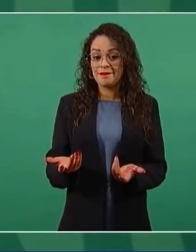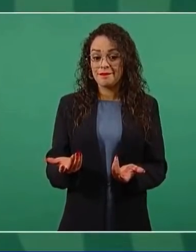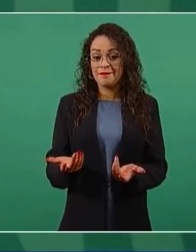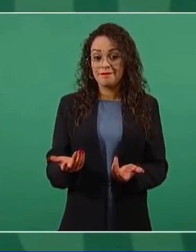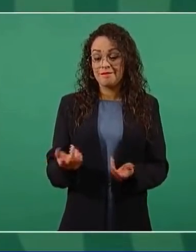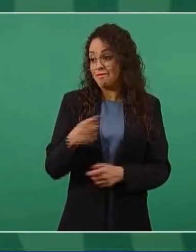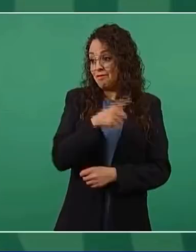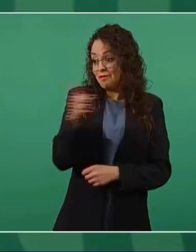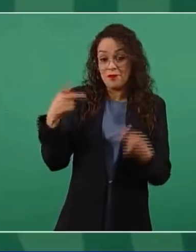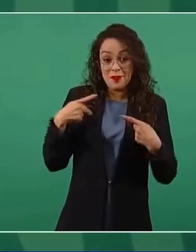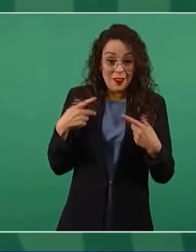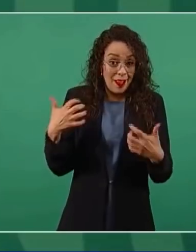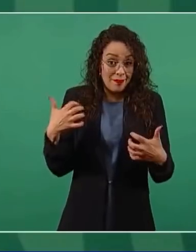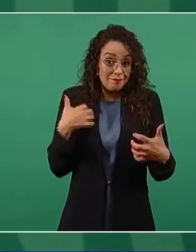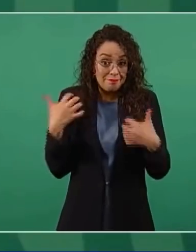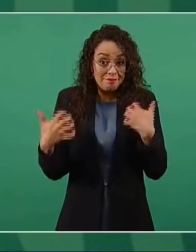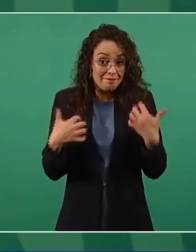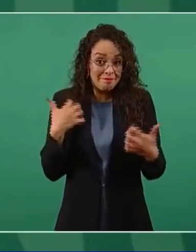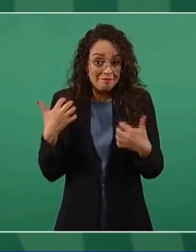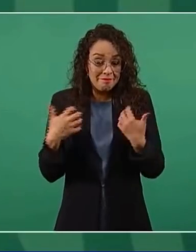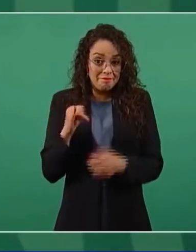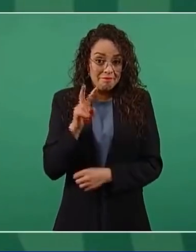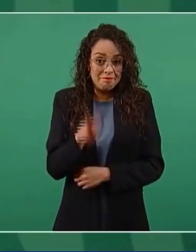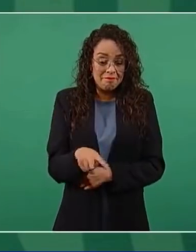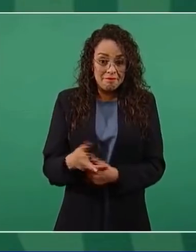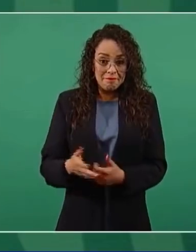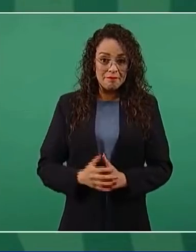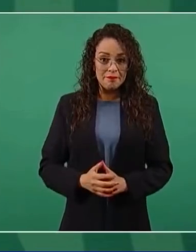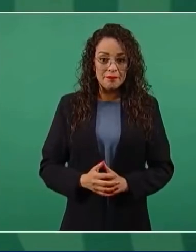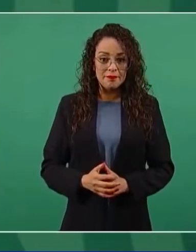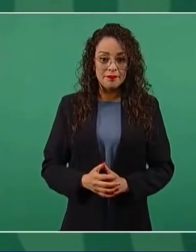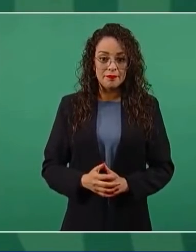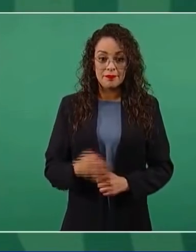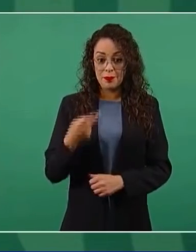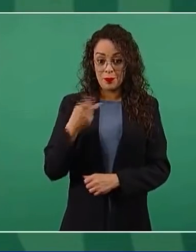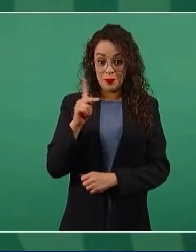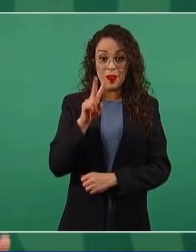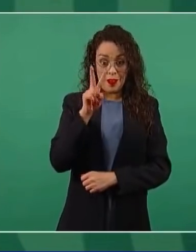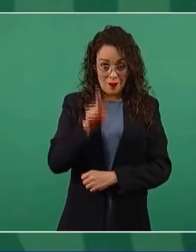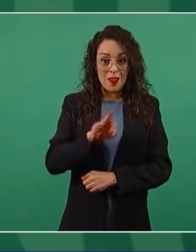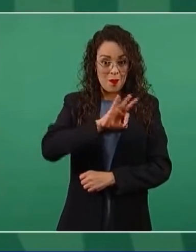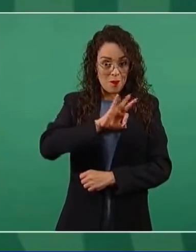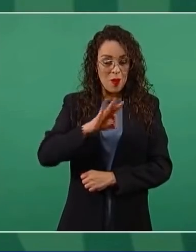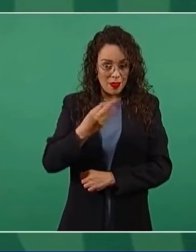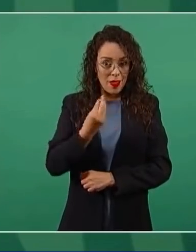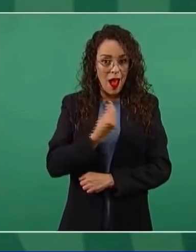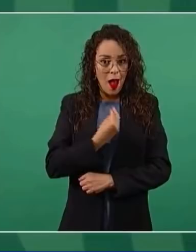se molestan, pero ¿verdad que vale la pena aguantar?